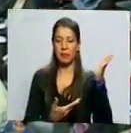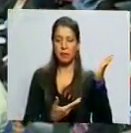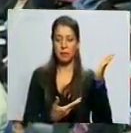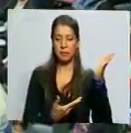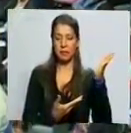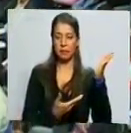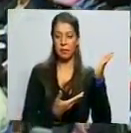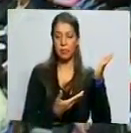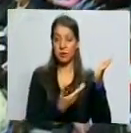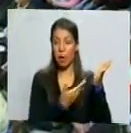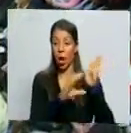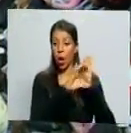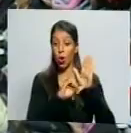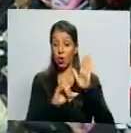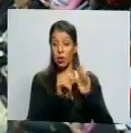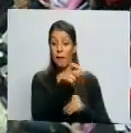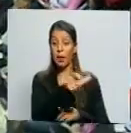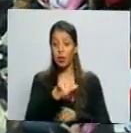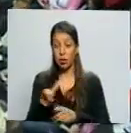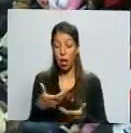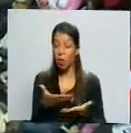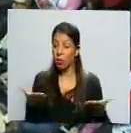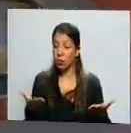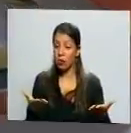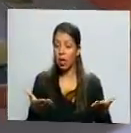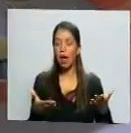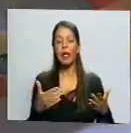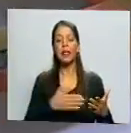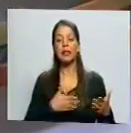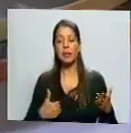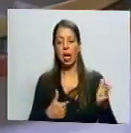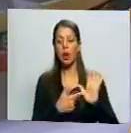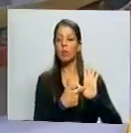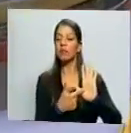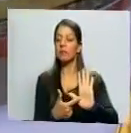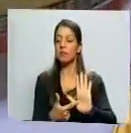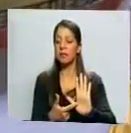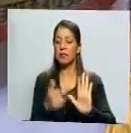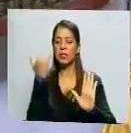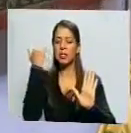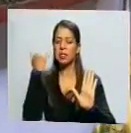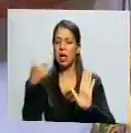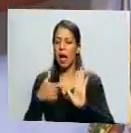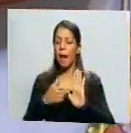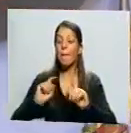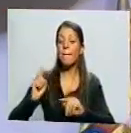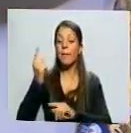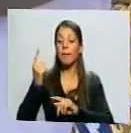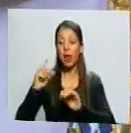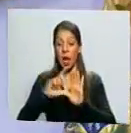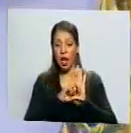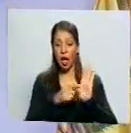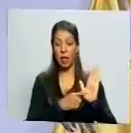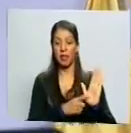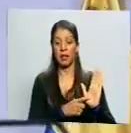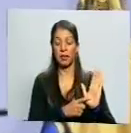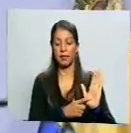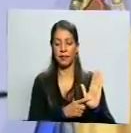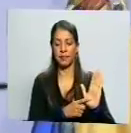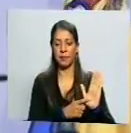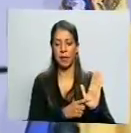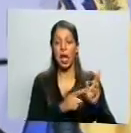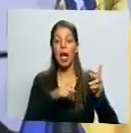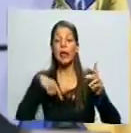de la Asamblea Nacional Constituyente, queremos plantearles que sea una primera ley y que